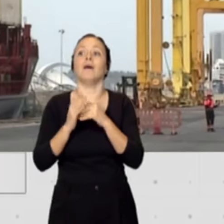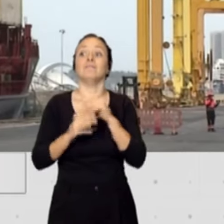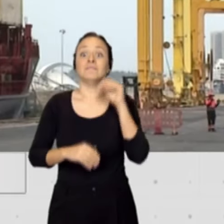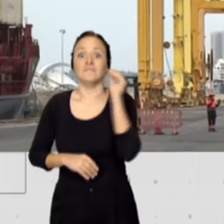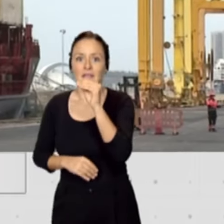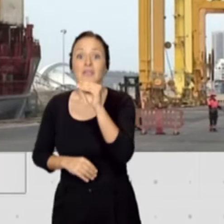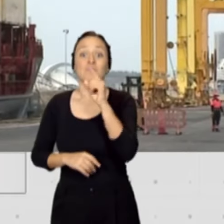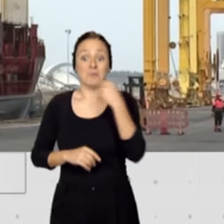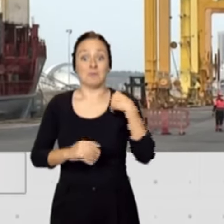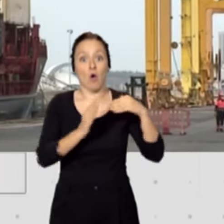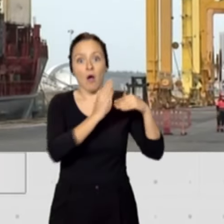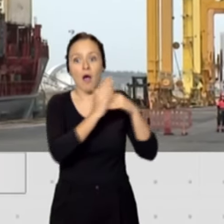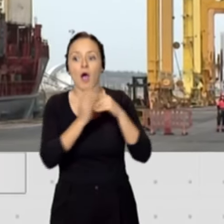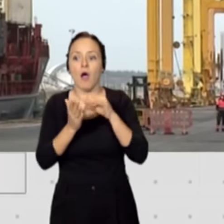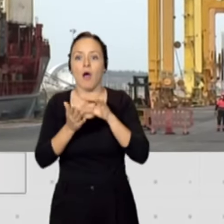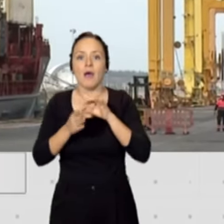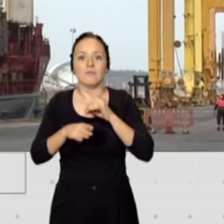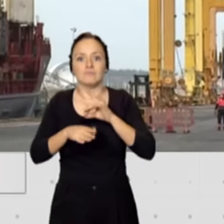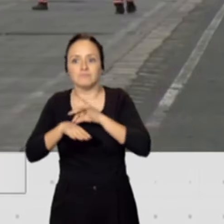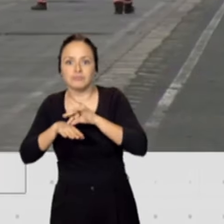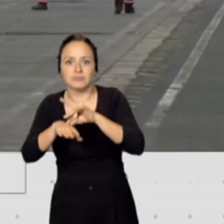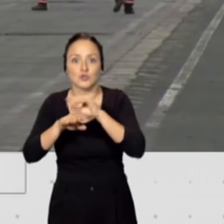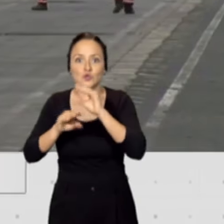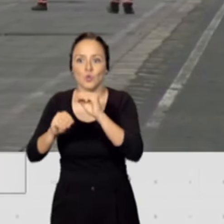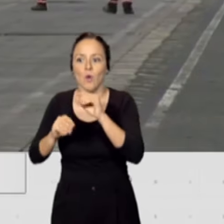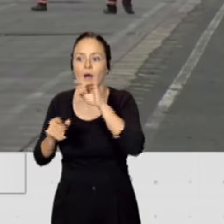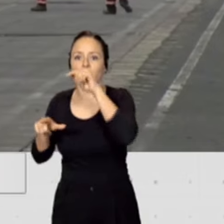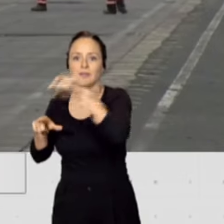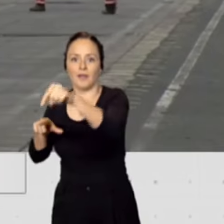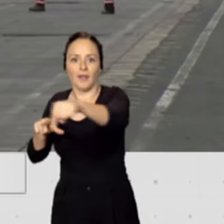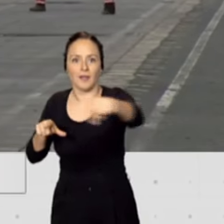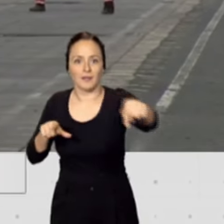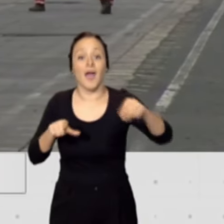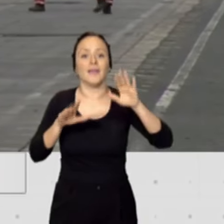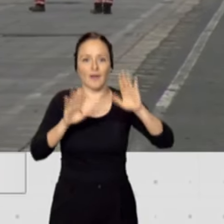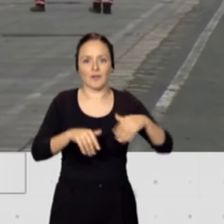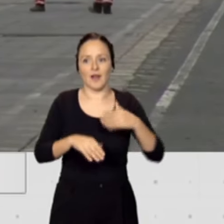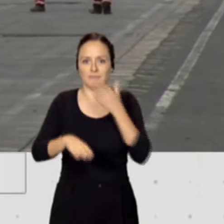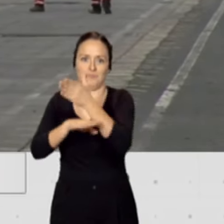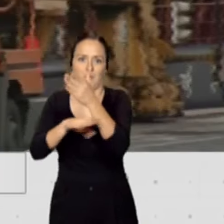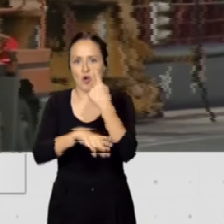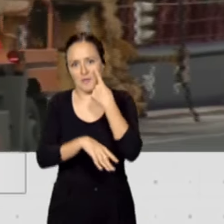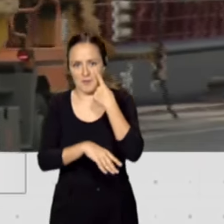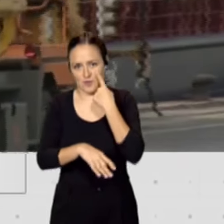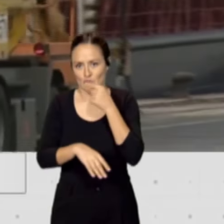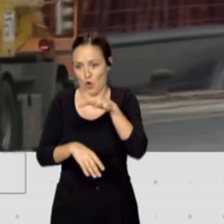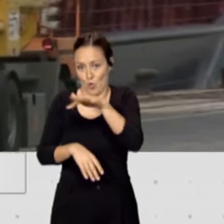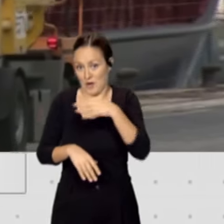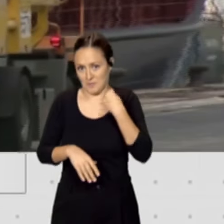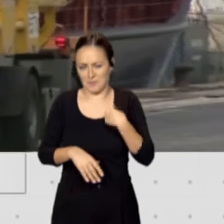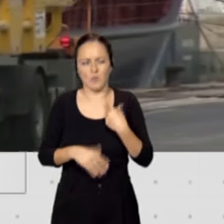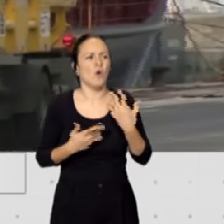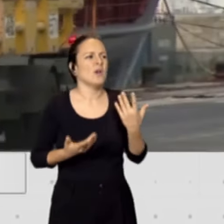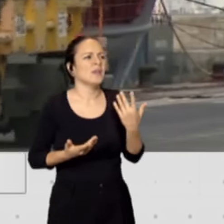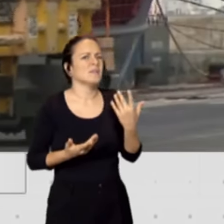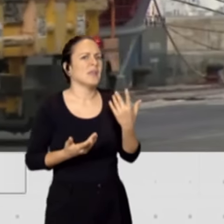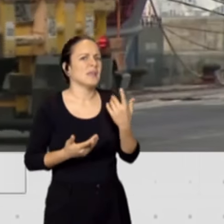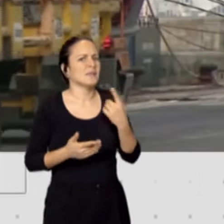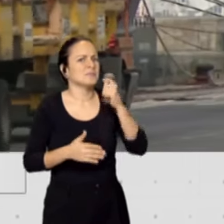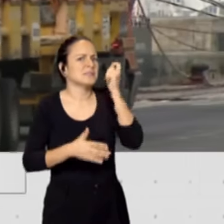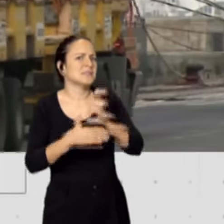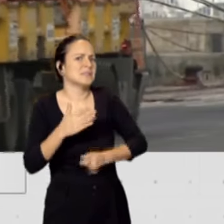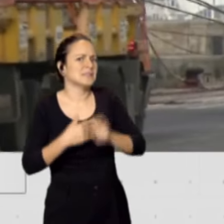seguimos la ruta que ha seguido en otros él Es donde ha podido eh despachar la la mercancía Y a qué tipo de sanciones de multas se enfrentan